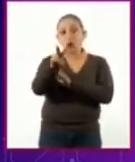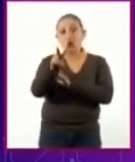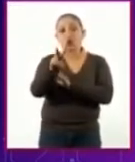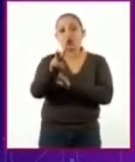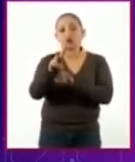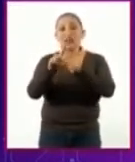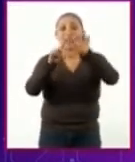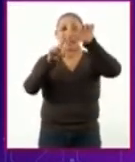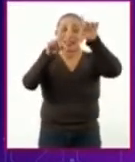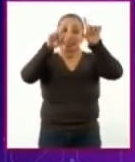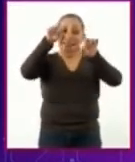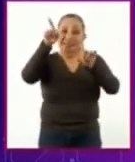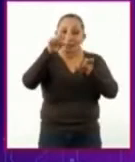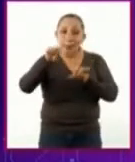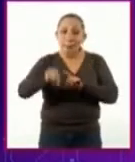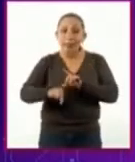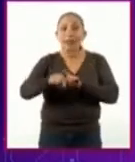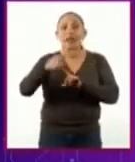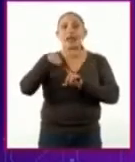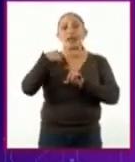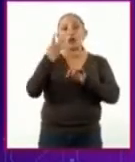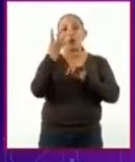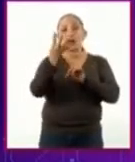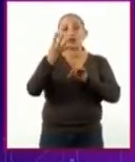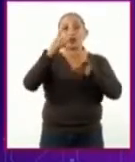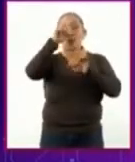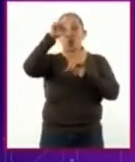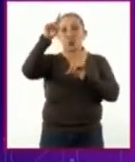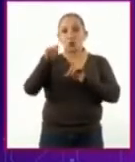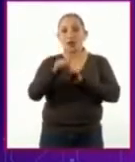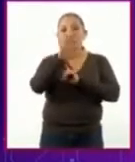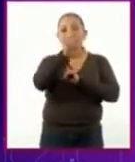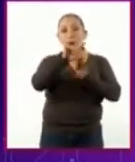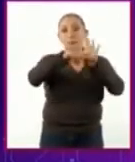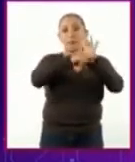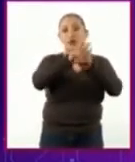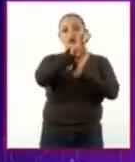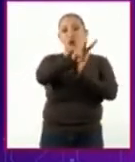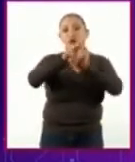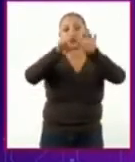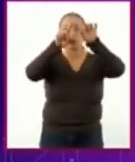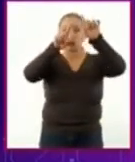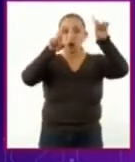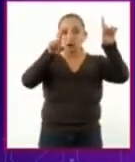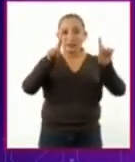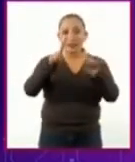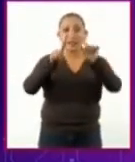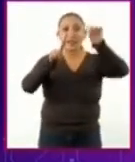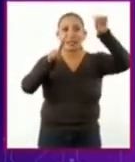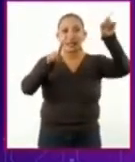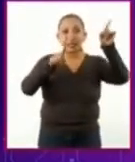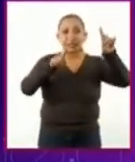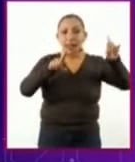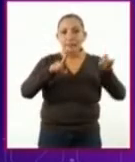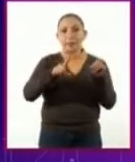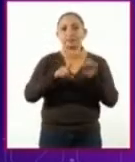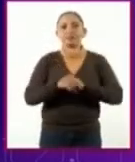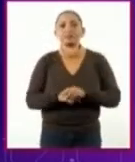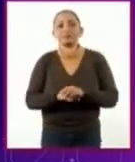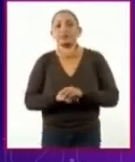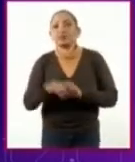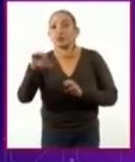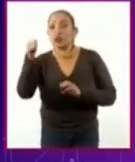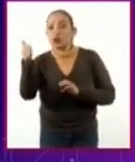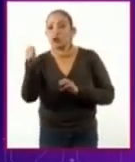se abre llave, 4 se abre corchete, 5 menos 2 se cierra corchete y se cierra llave. La